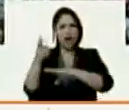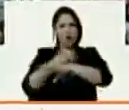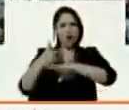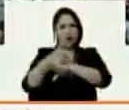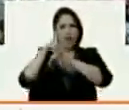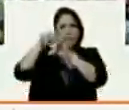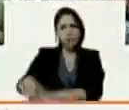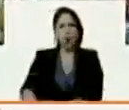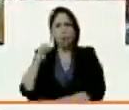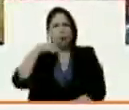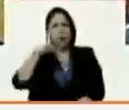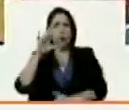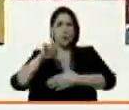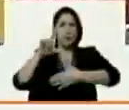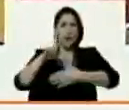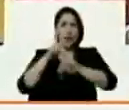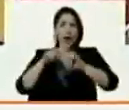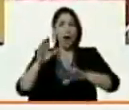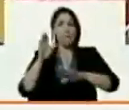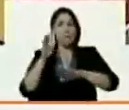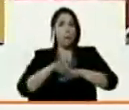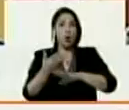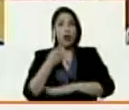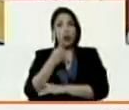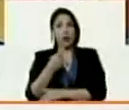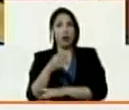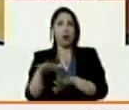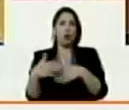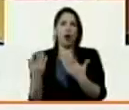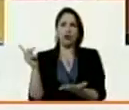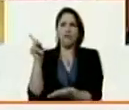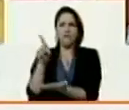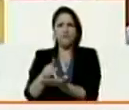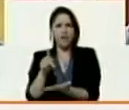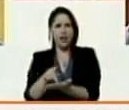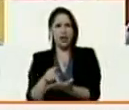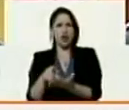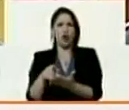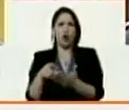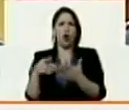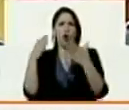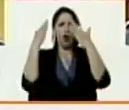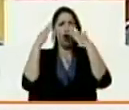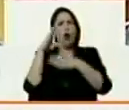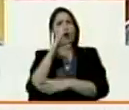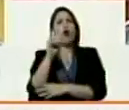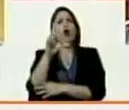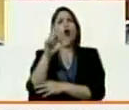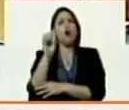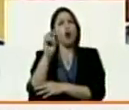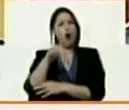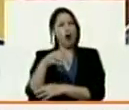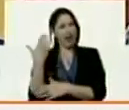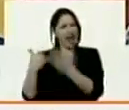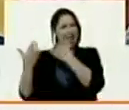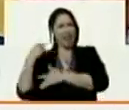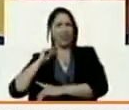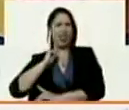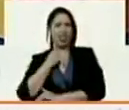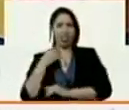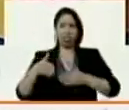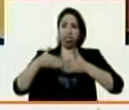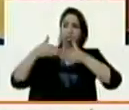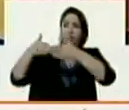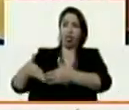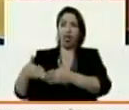pueblos de América. Ah, porque lo dijeron cuando vino aquel señor en la Pinta, la Niña y la Santa María. Que nos